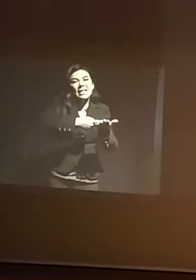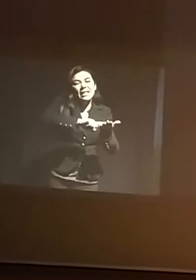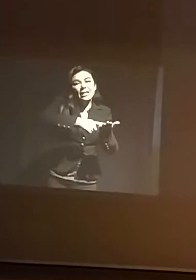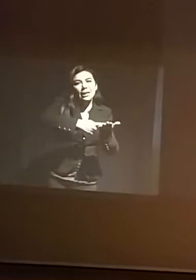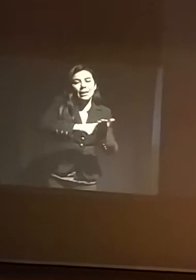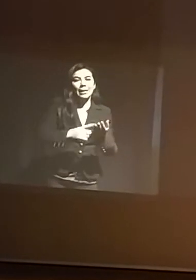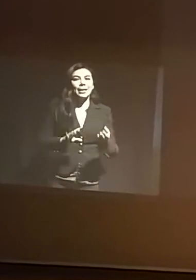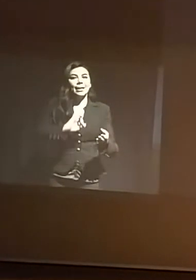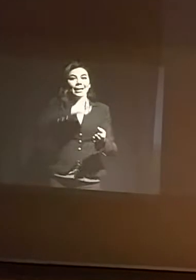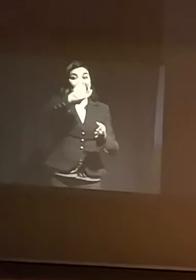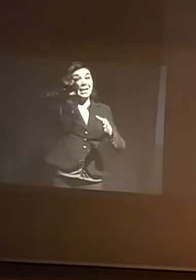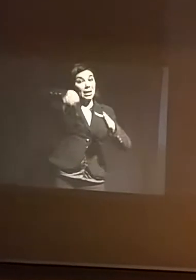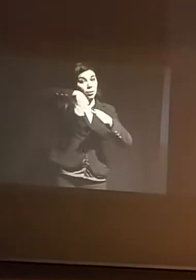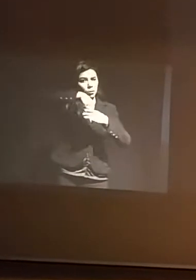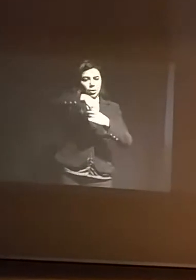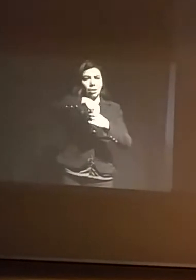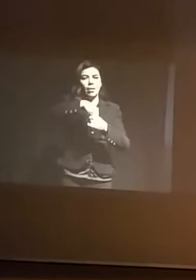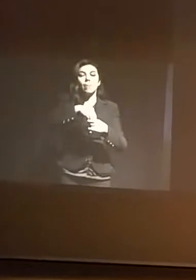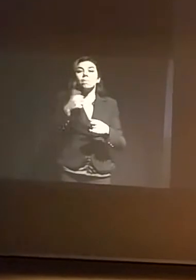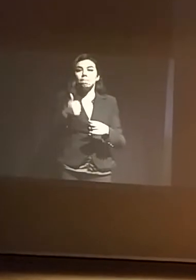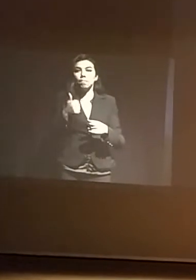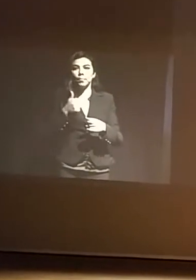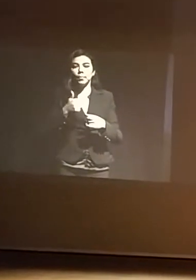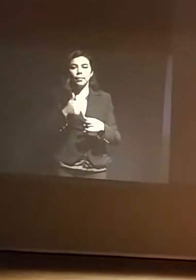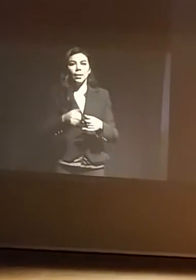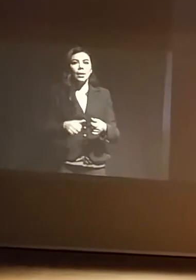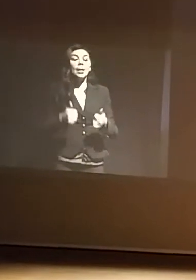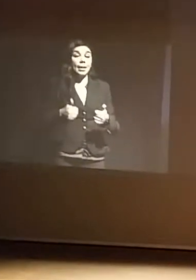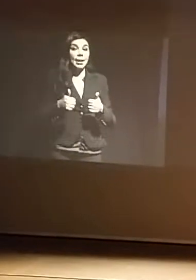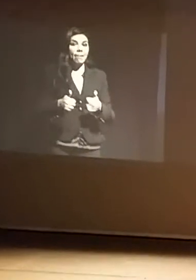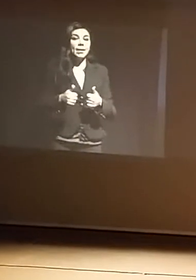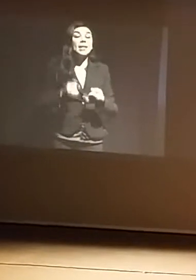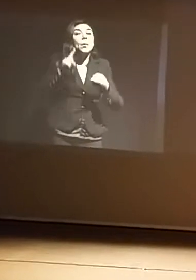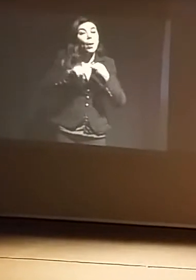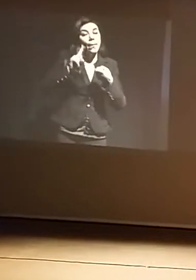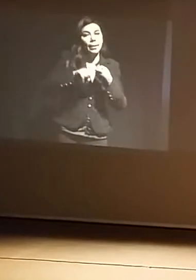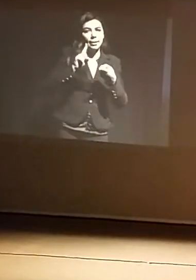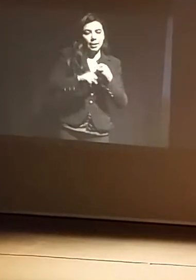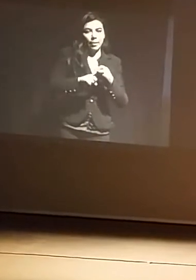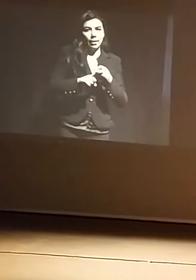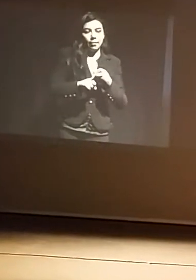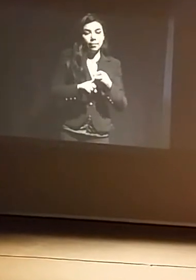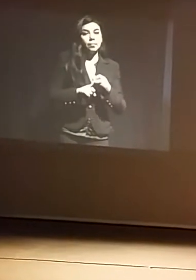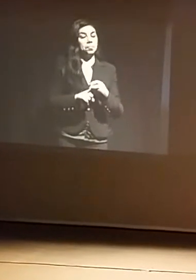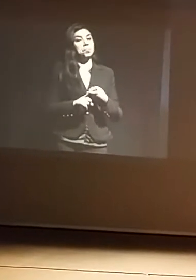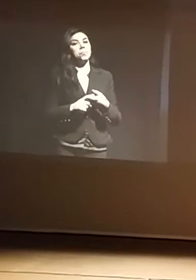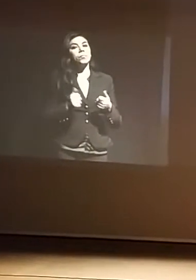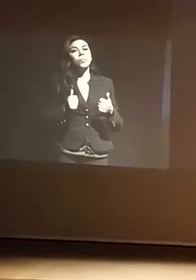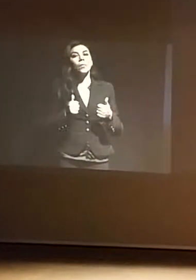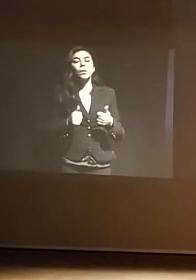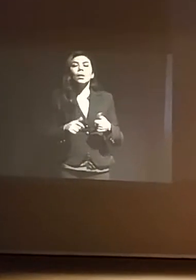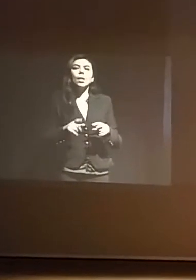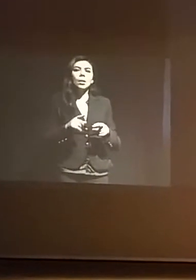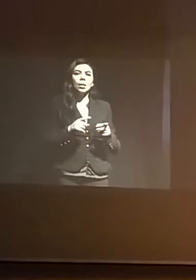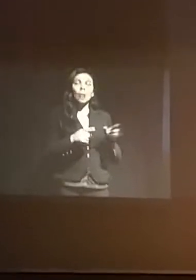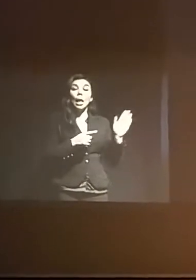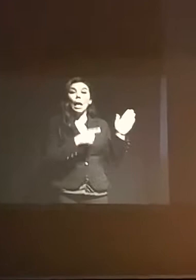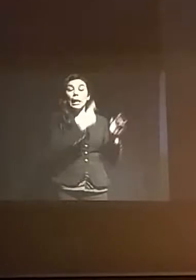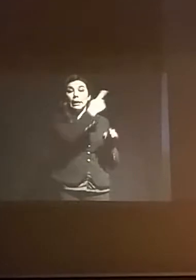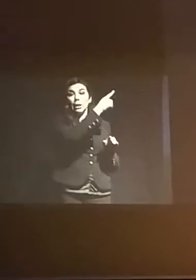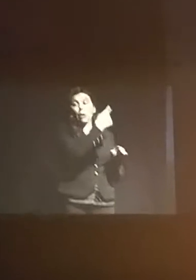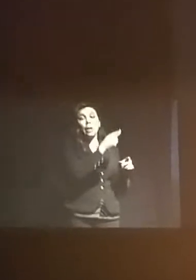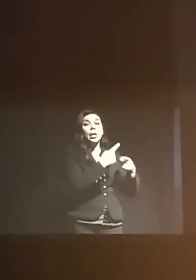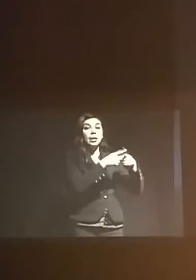sea inclusiva efectivamente, que sea eficiente, participativa, como bien lo mencionaba antes, y marcados en